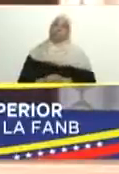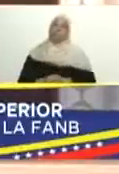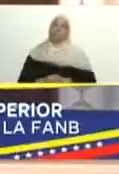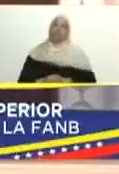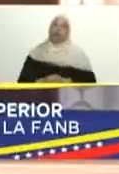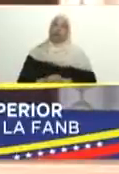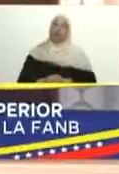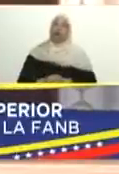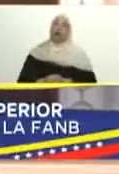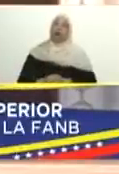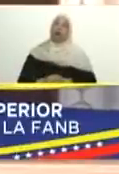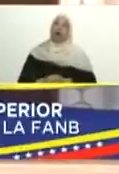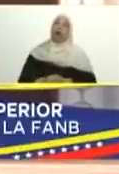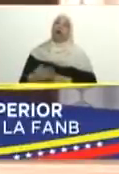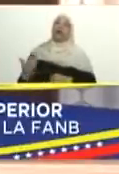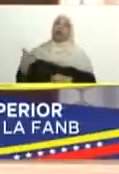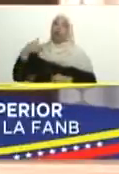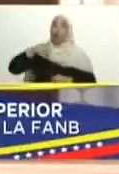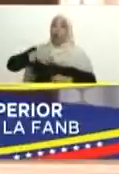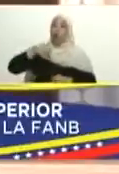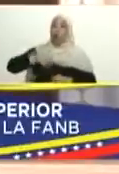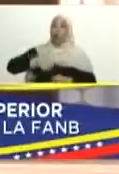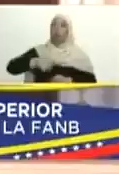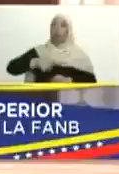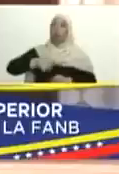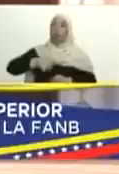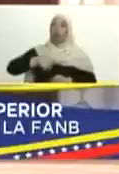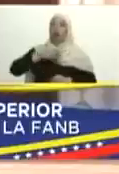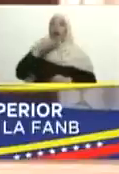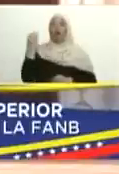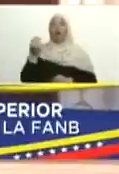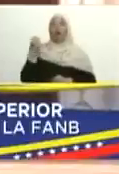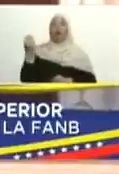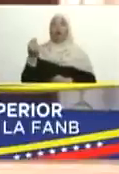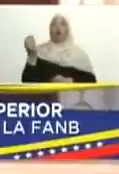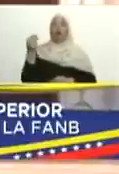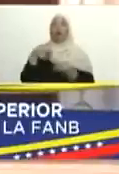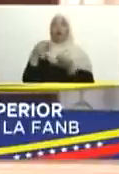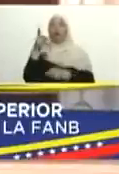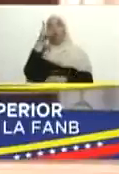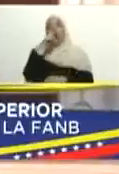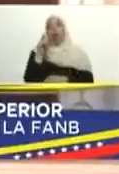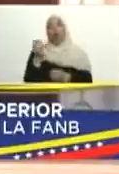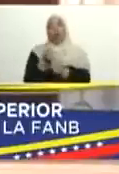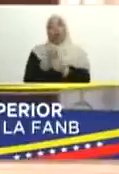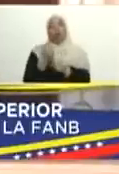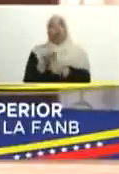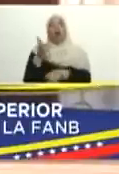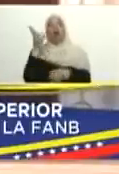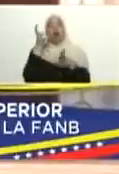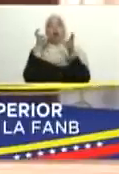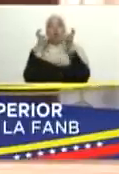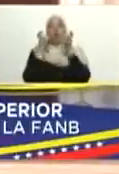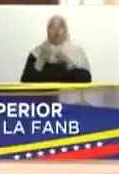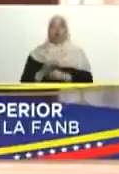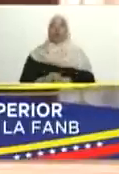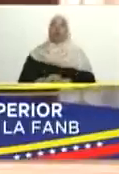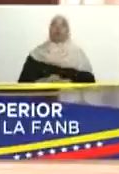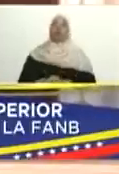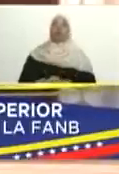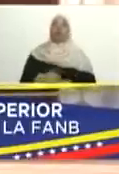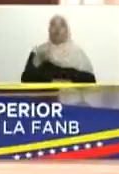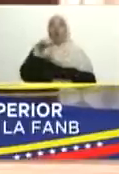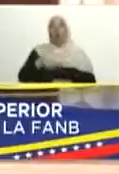Hoy se está cumpliendo. Sobre todo le digo a los jóvenes, a los más jóvenes y a los niños y niñas que me escuchan siempre.